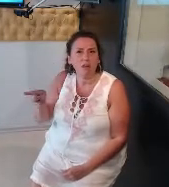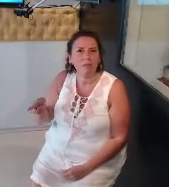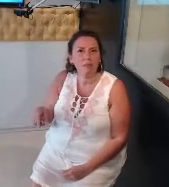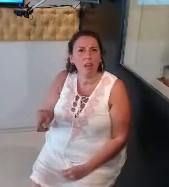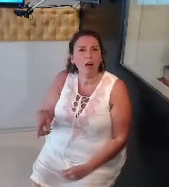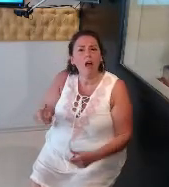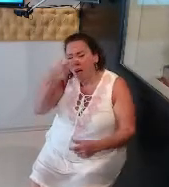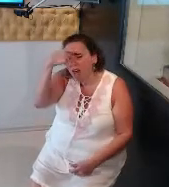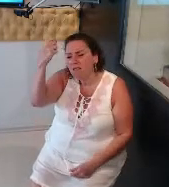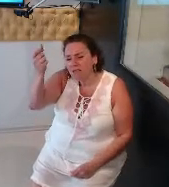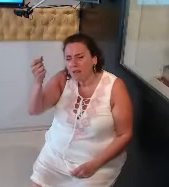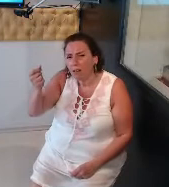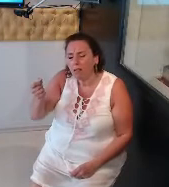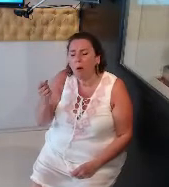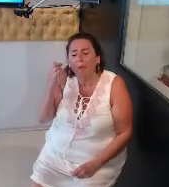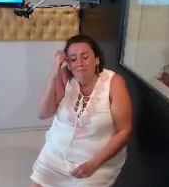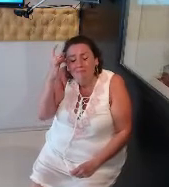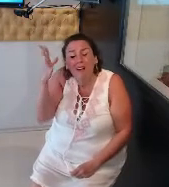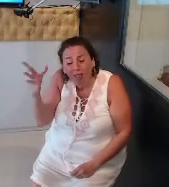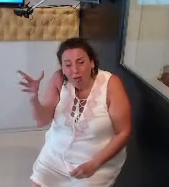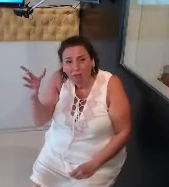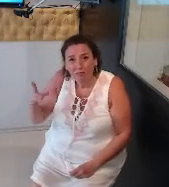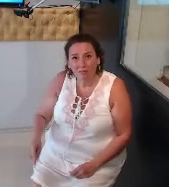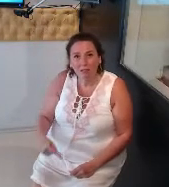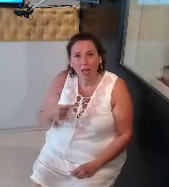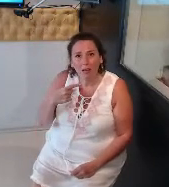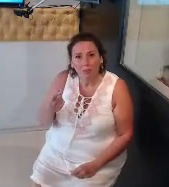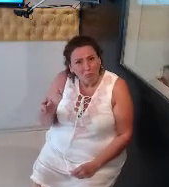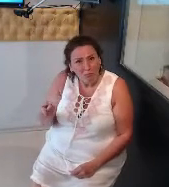remisero? Y a mi madre cuando llegó,